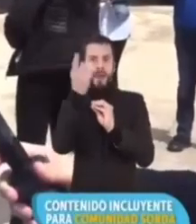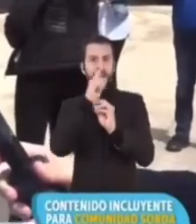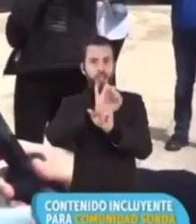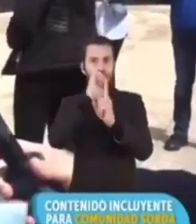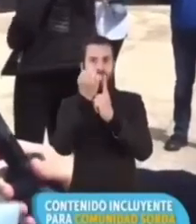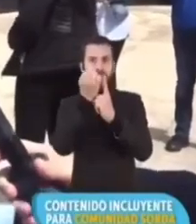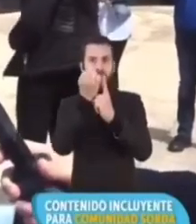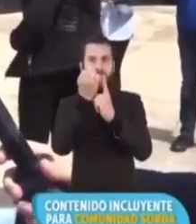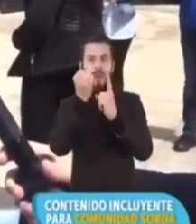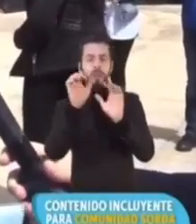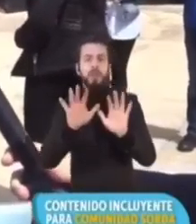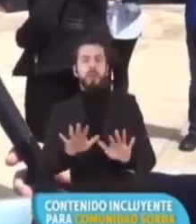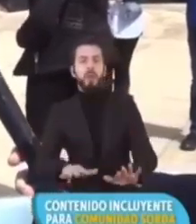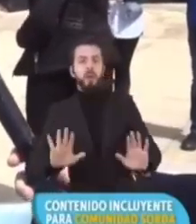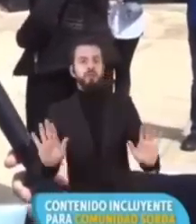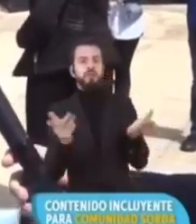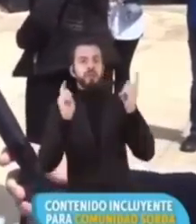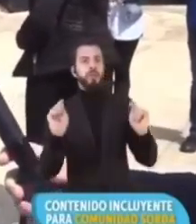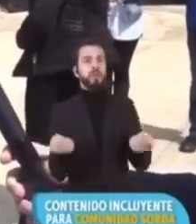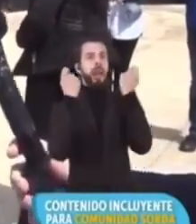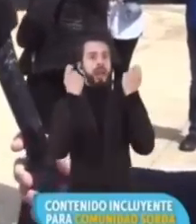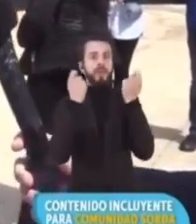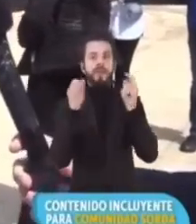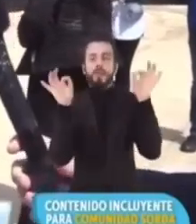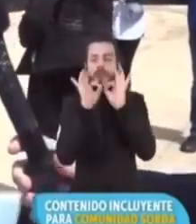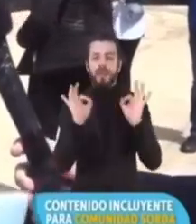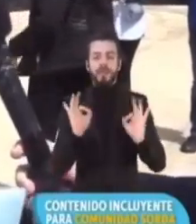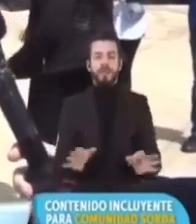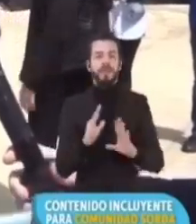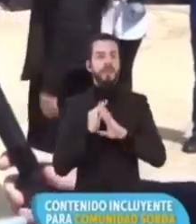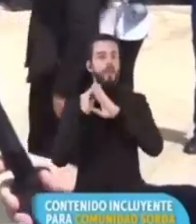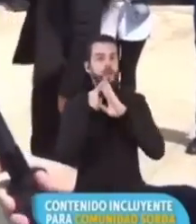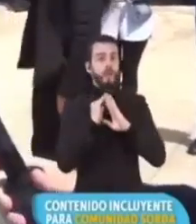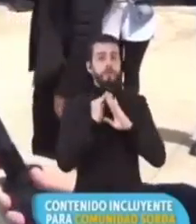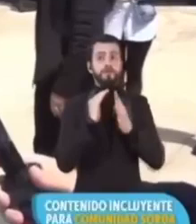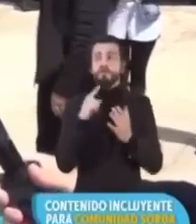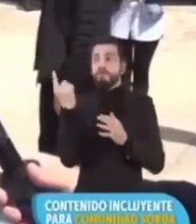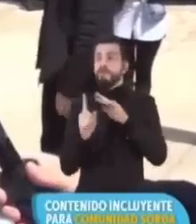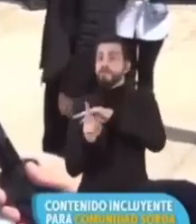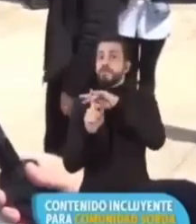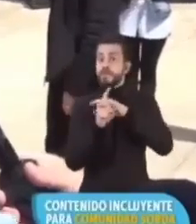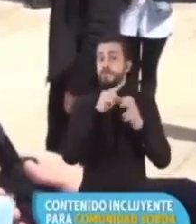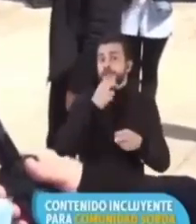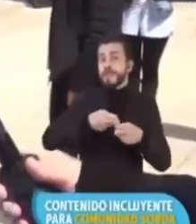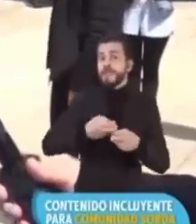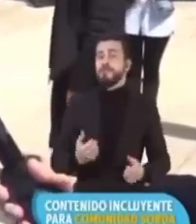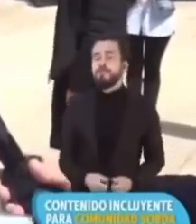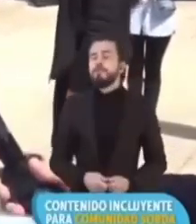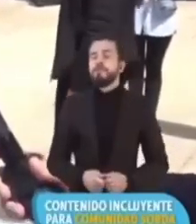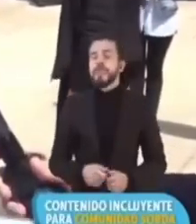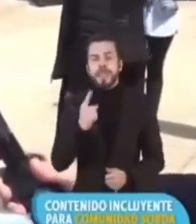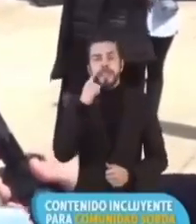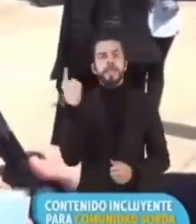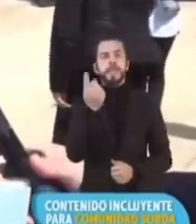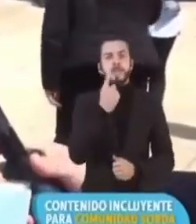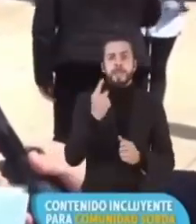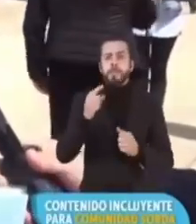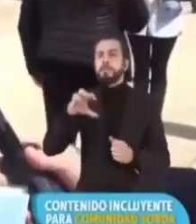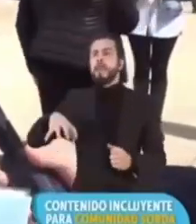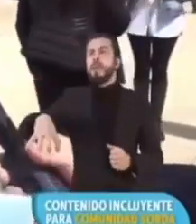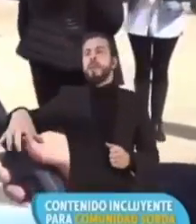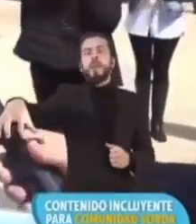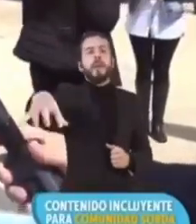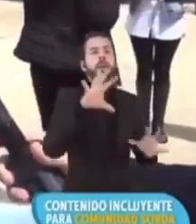en Bogotá, de manera segura, porque tenemos que ir resolviendo diferentes dificultades. Tenemos más de 360 puestos de